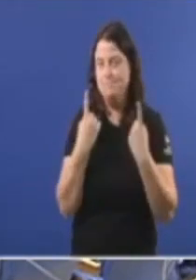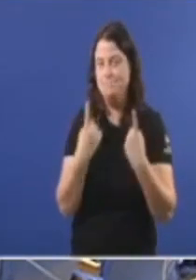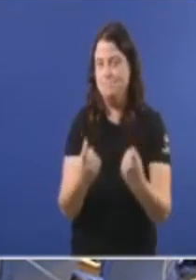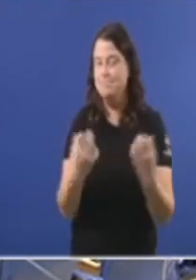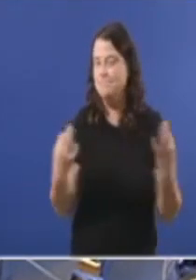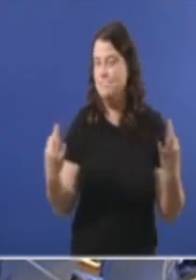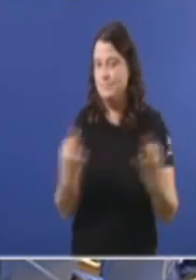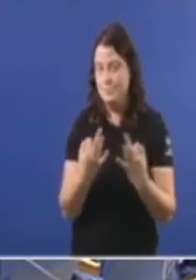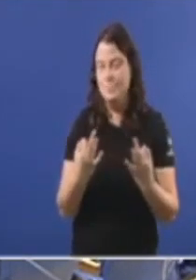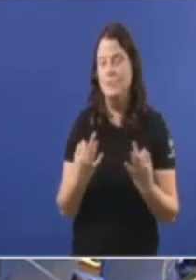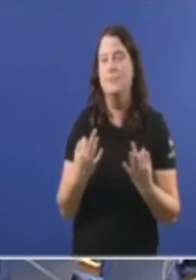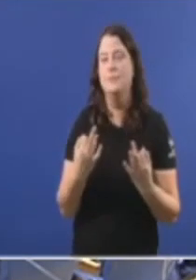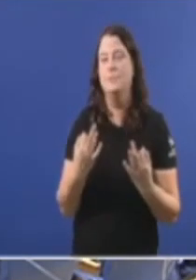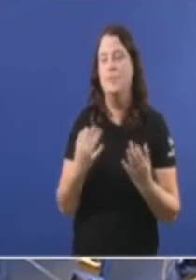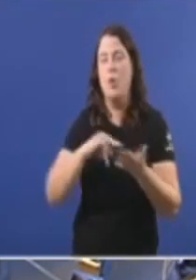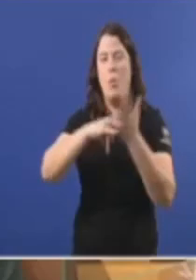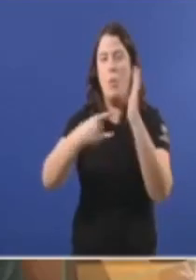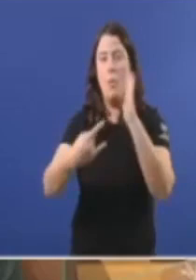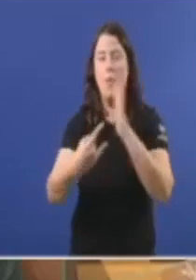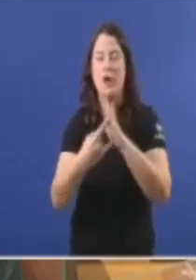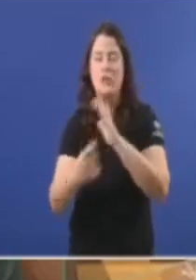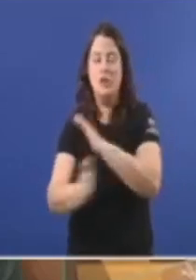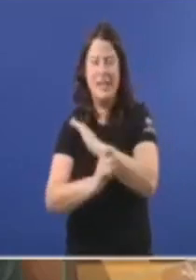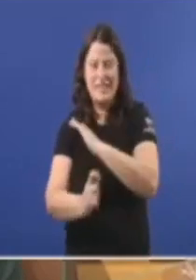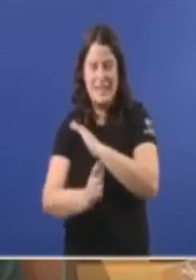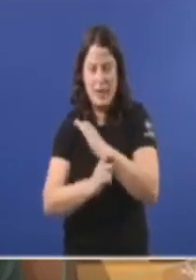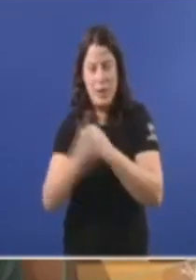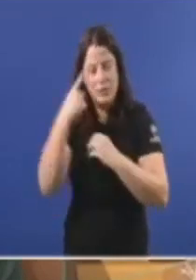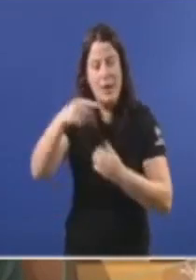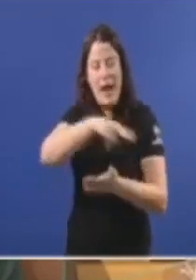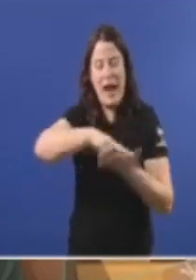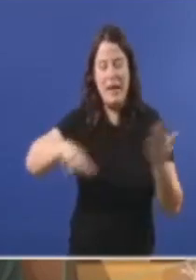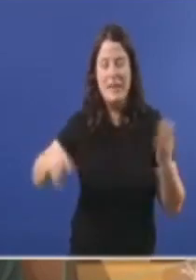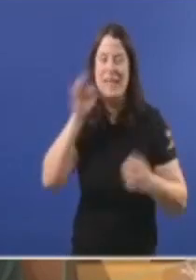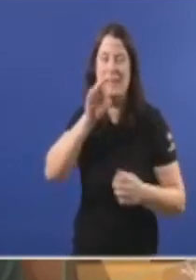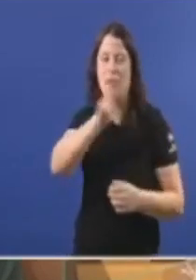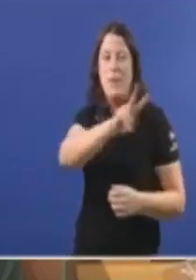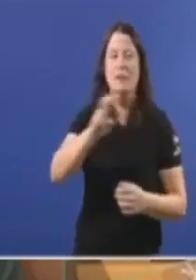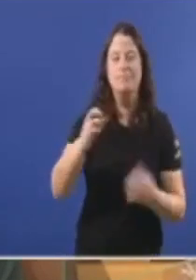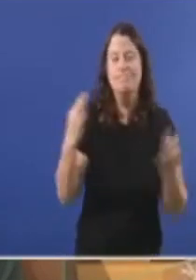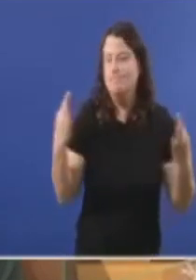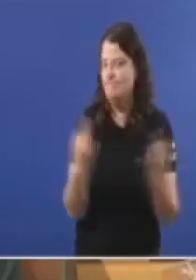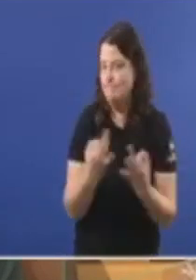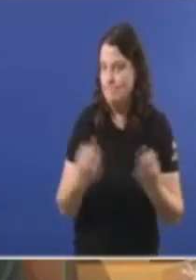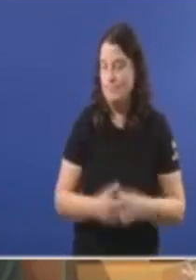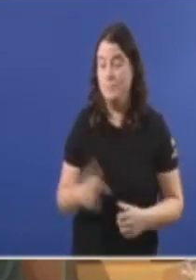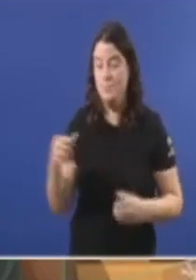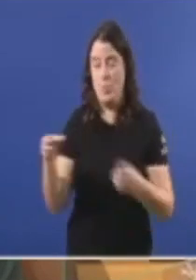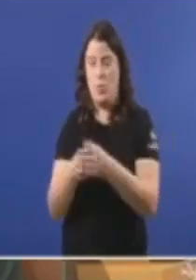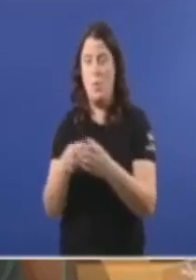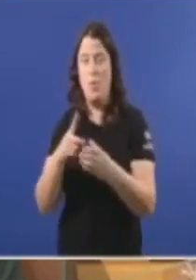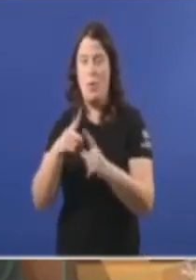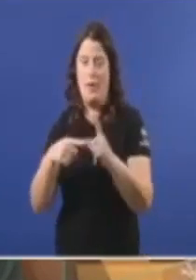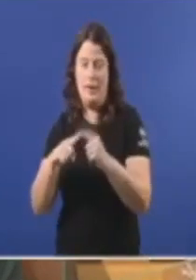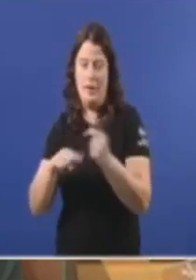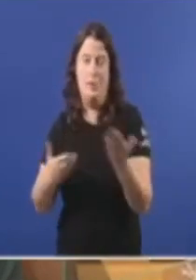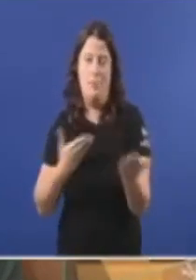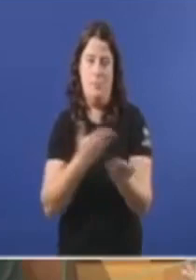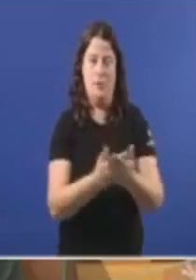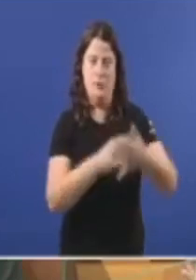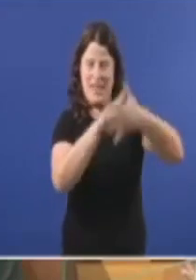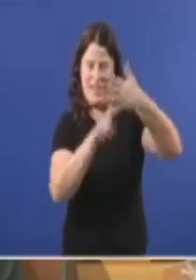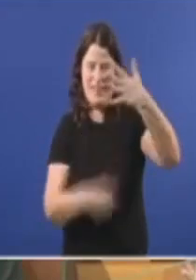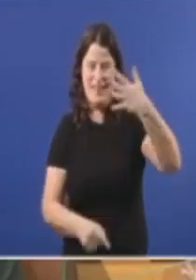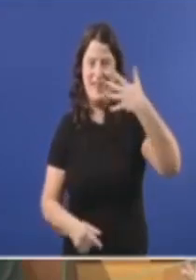é que se definan os proxectos estratégicos da Galiza do século XXI. E desde o BNG propoñemos 5 eixos